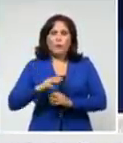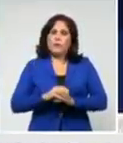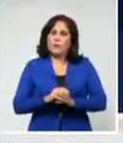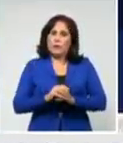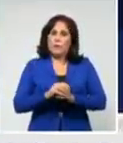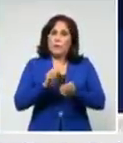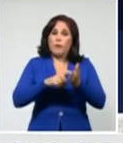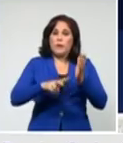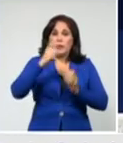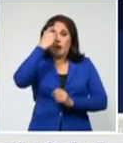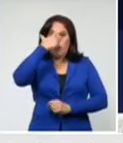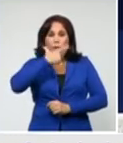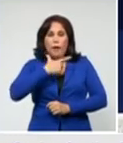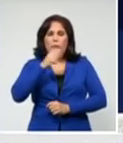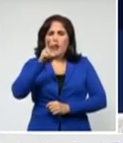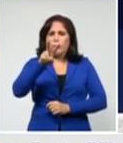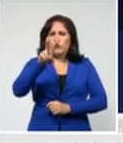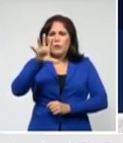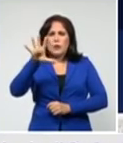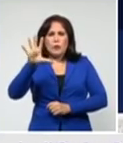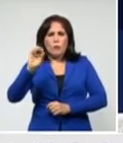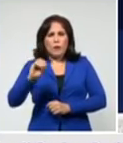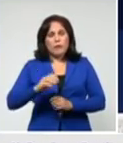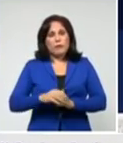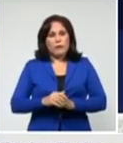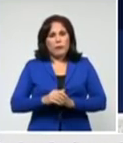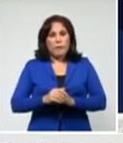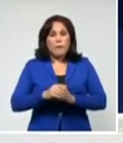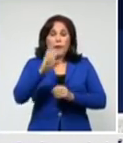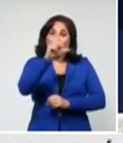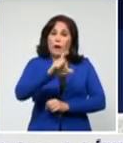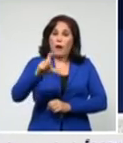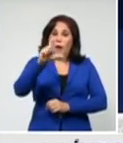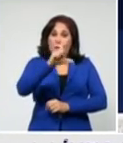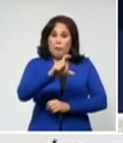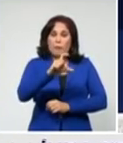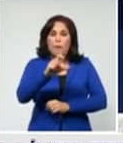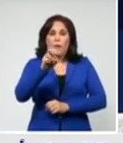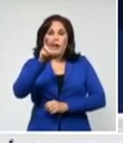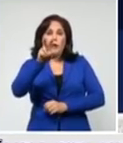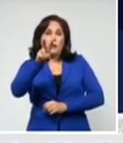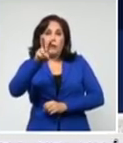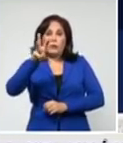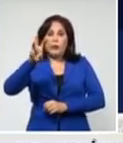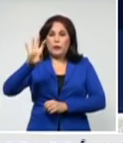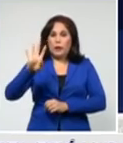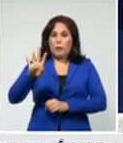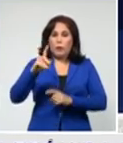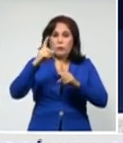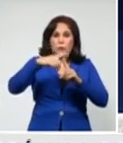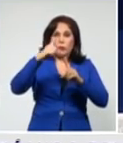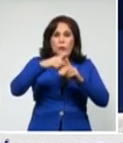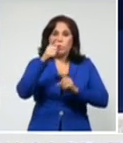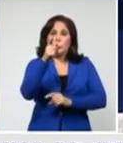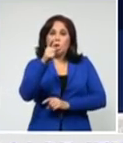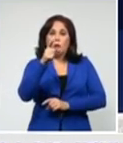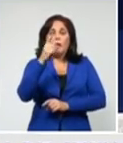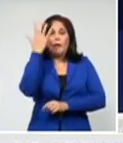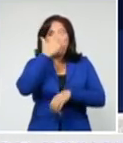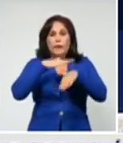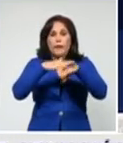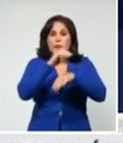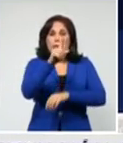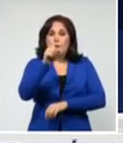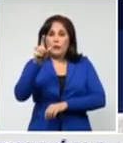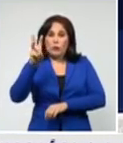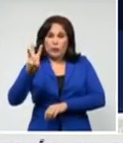Ciego de Ávila 250, Camagüey 334, Las Tunas 113